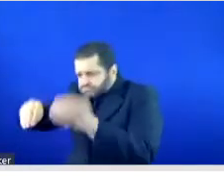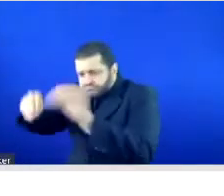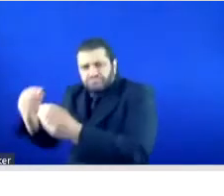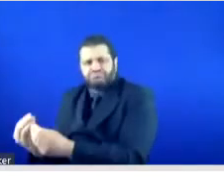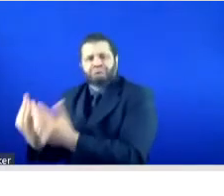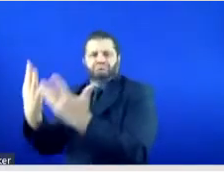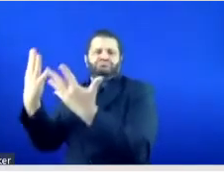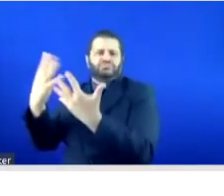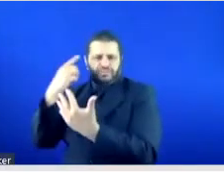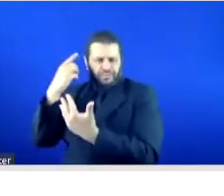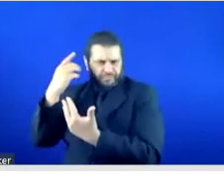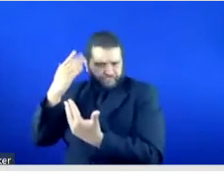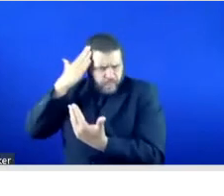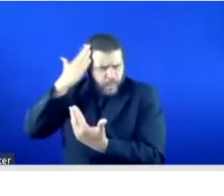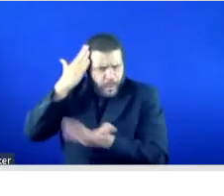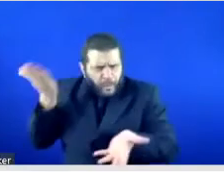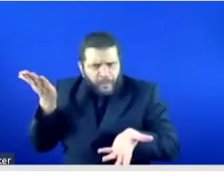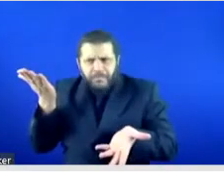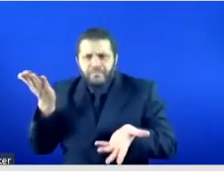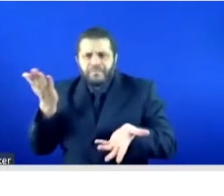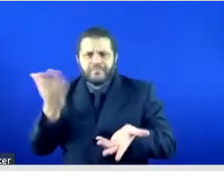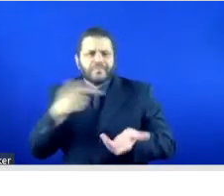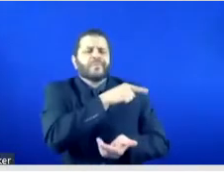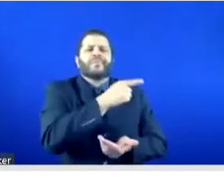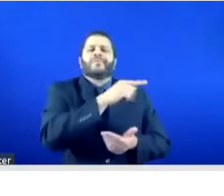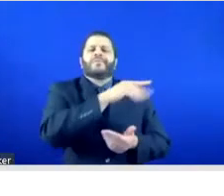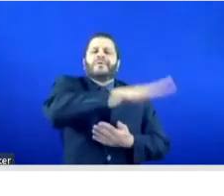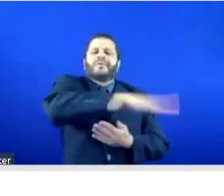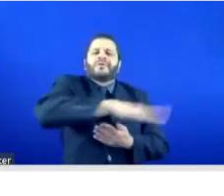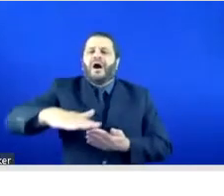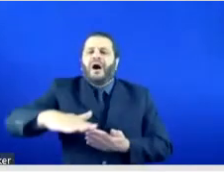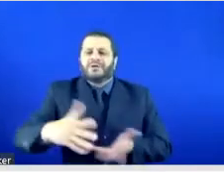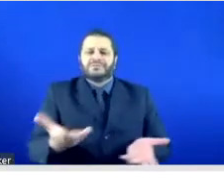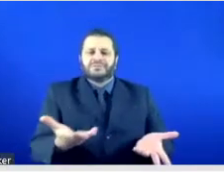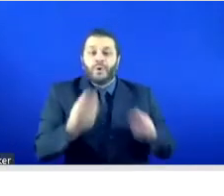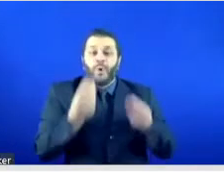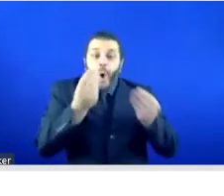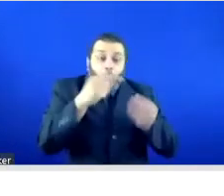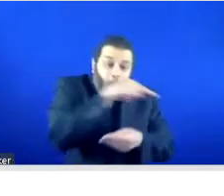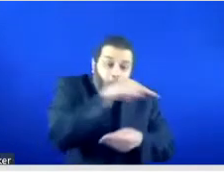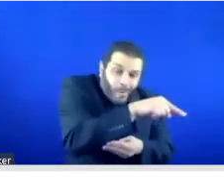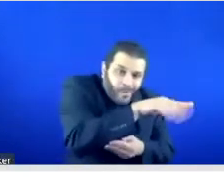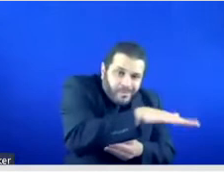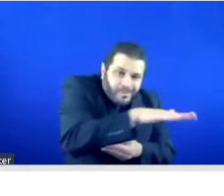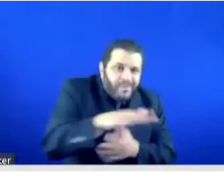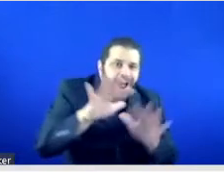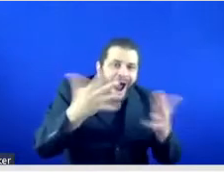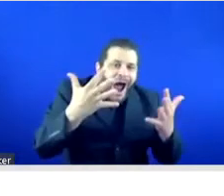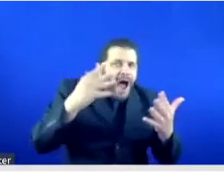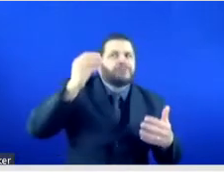lograr que la mayoría de los seres humanos entendamos que el plástico está devorando el